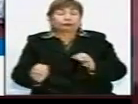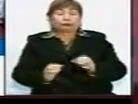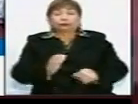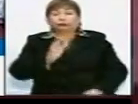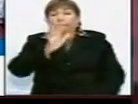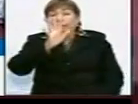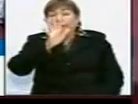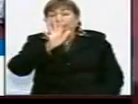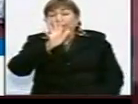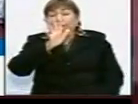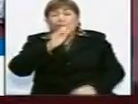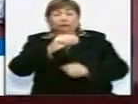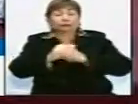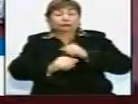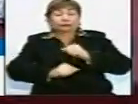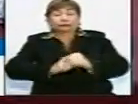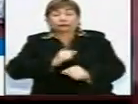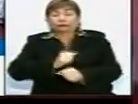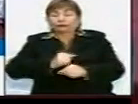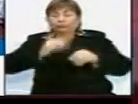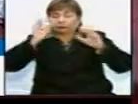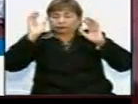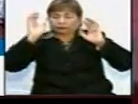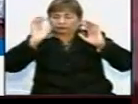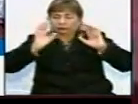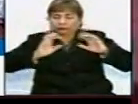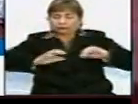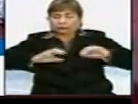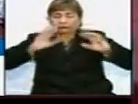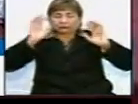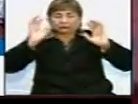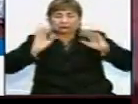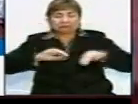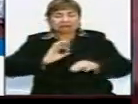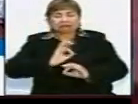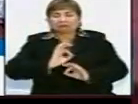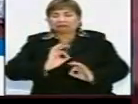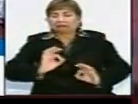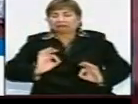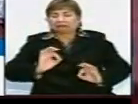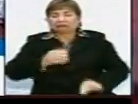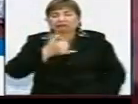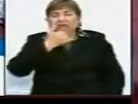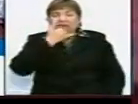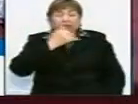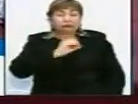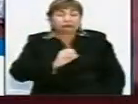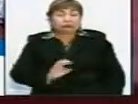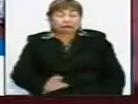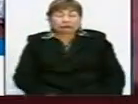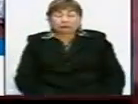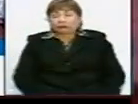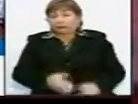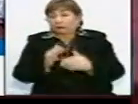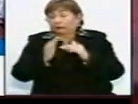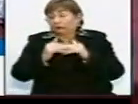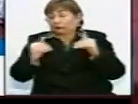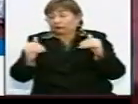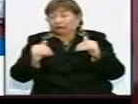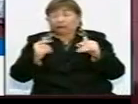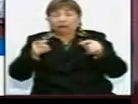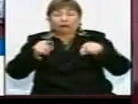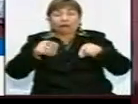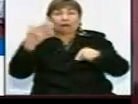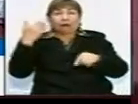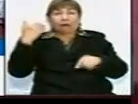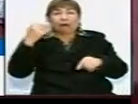cinco años esos tres ejes llueva lo que llueva no pasa nada claro aparte de ello cuando el genoma del